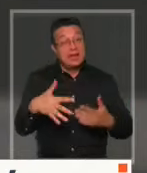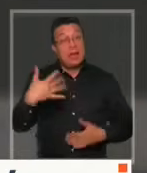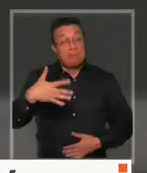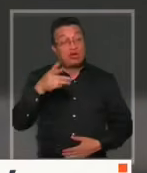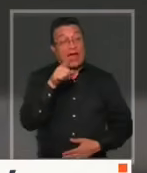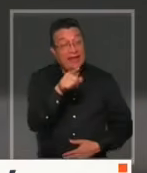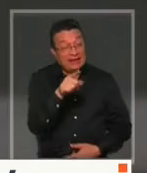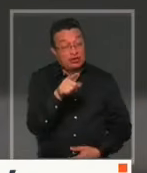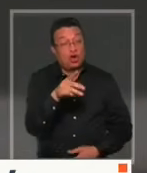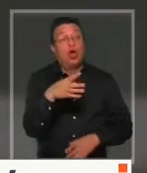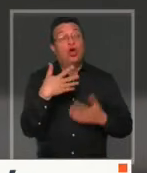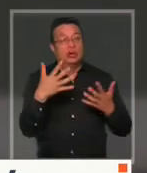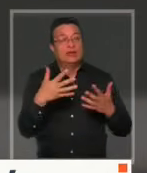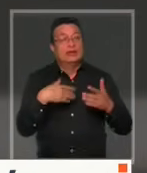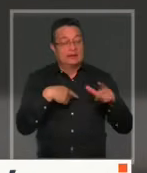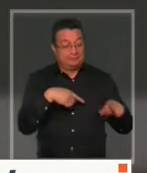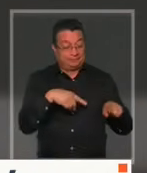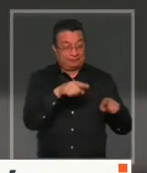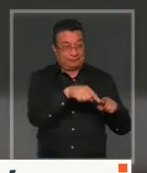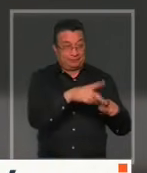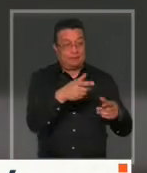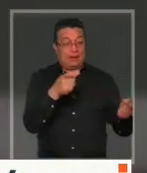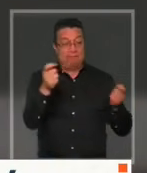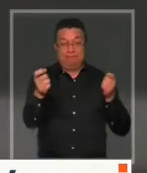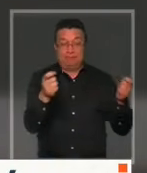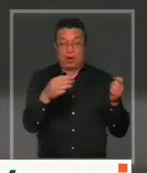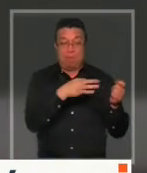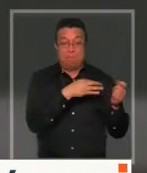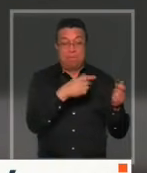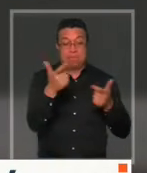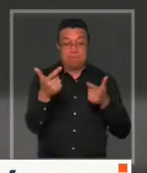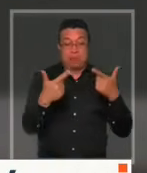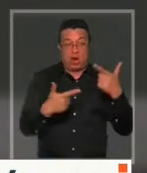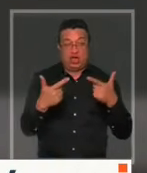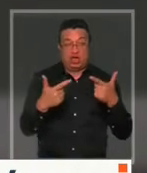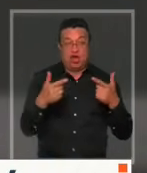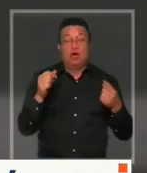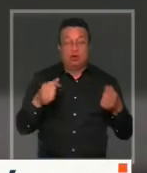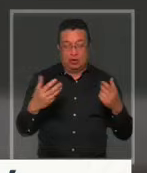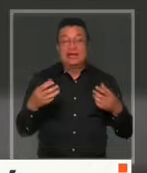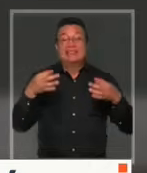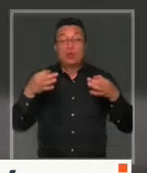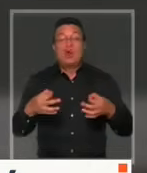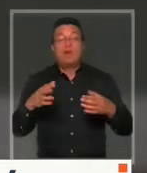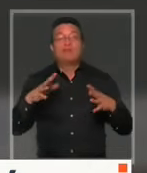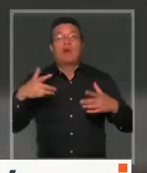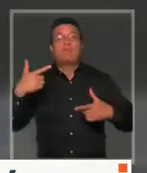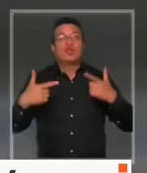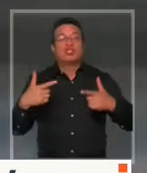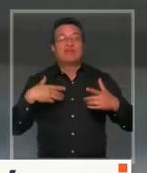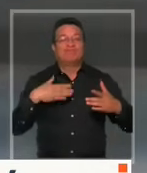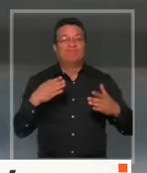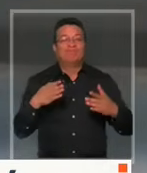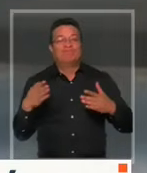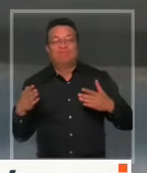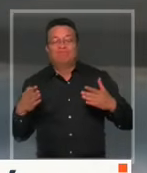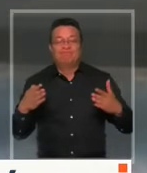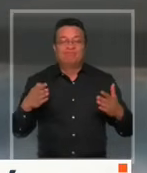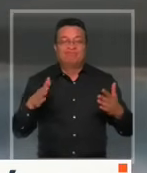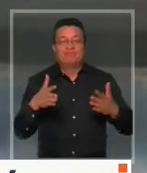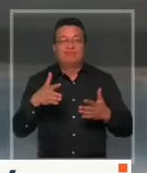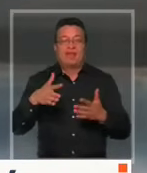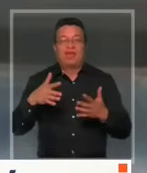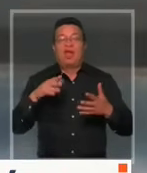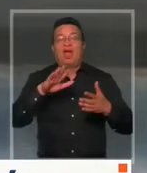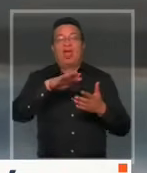al estar tan cerca del manejo político, la seguridad se politiza mucho. Entonces, ¿eso qué significa? Que está